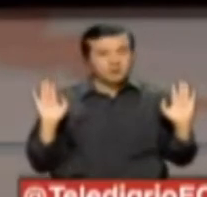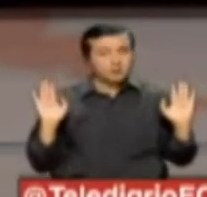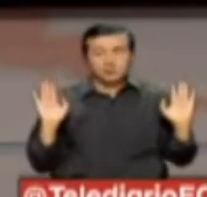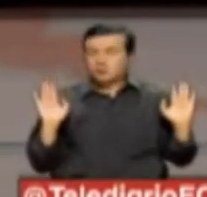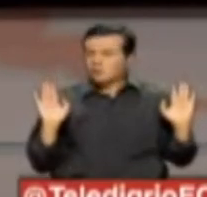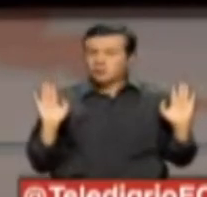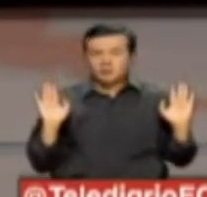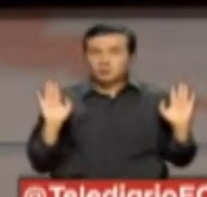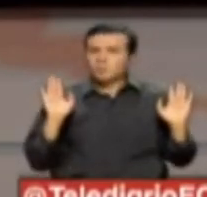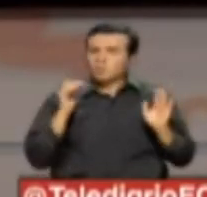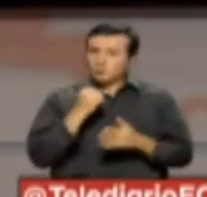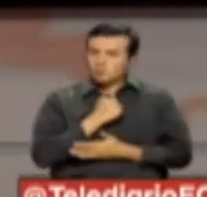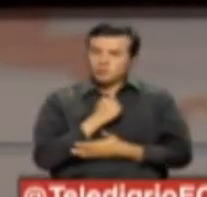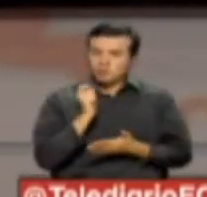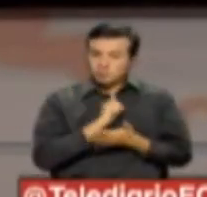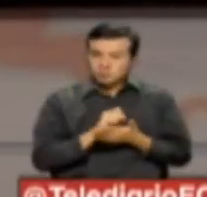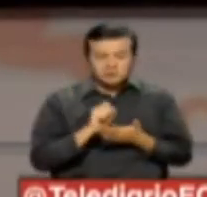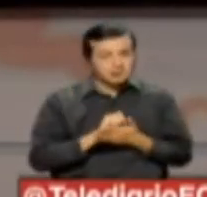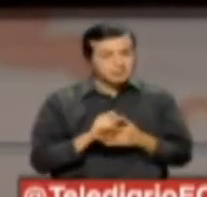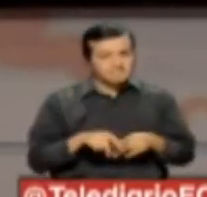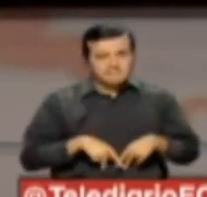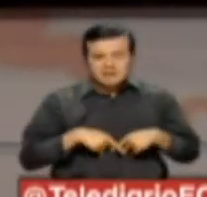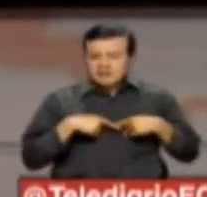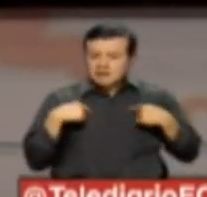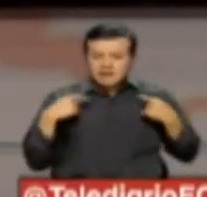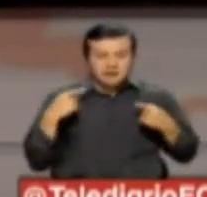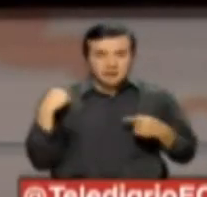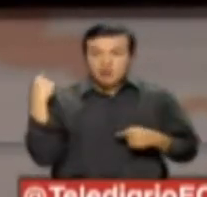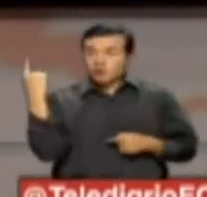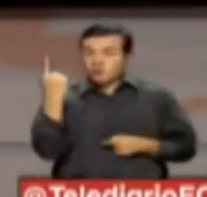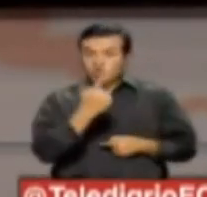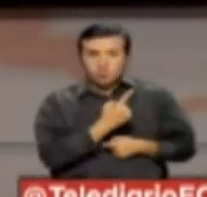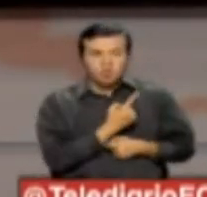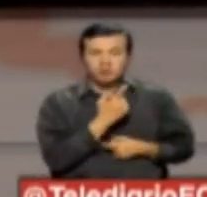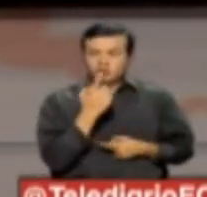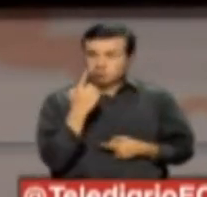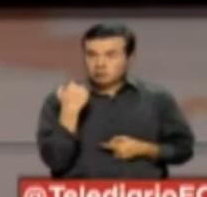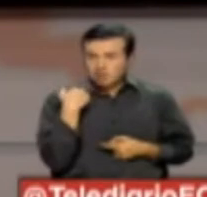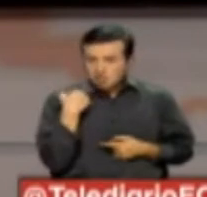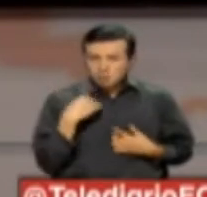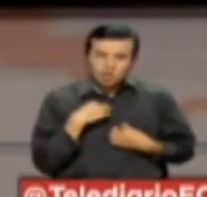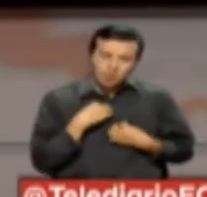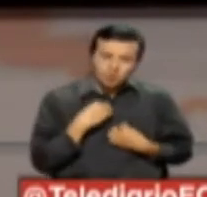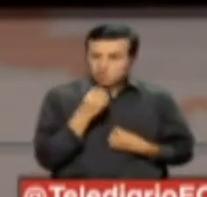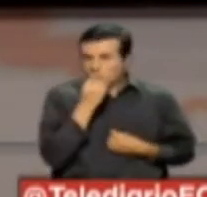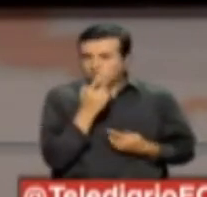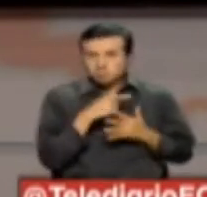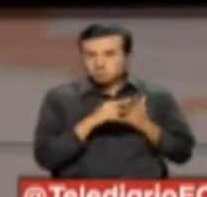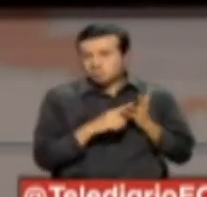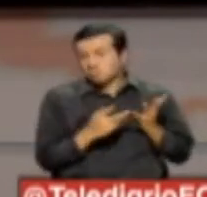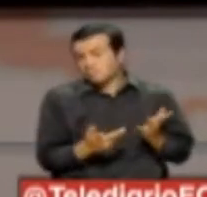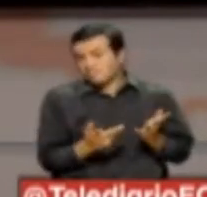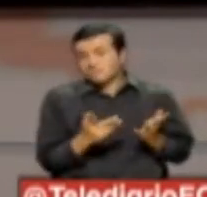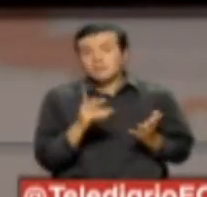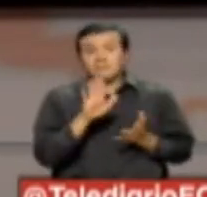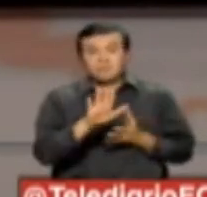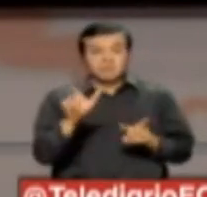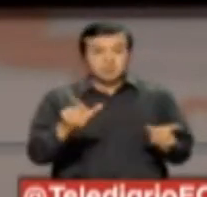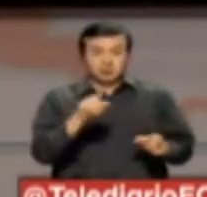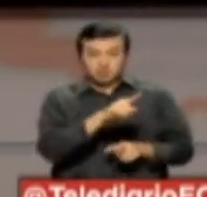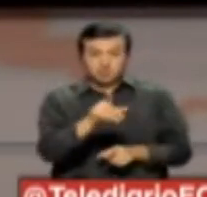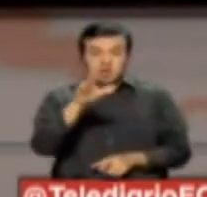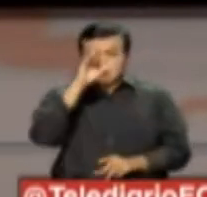un momento la propiedad intelectual está presente en todos los ámbitos de nuestra vida entonces es necesario que los ciudadanos se empoderen